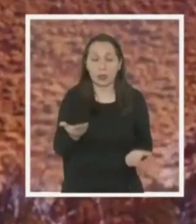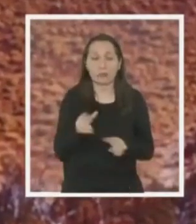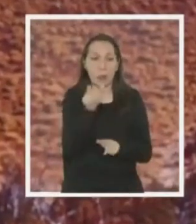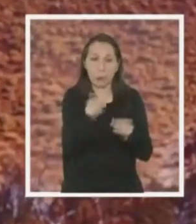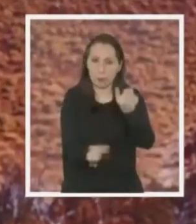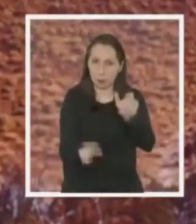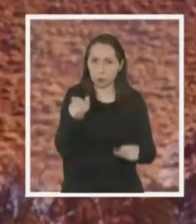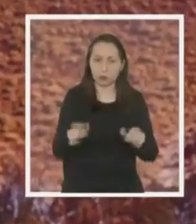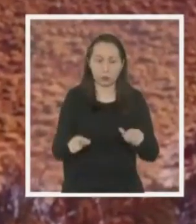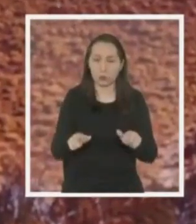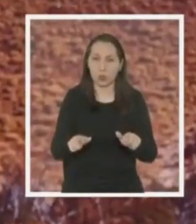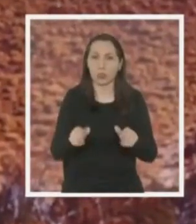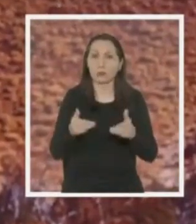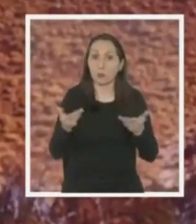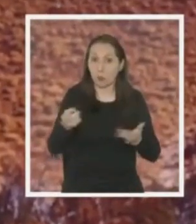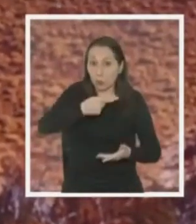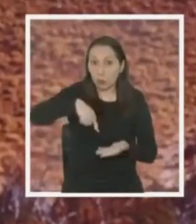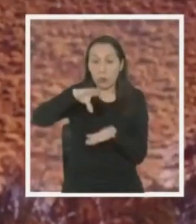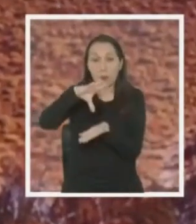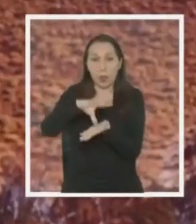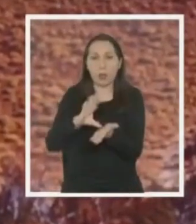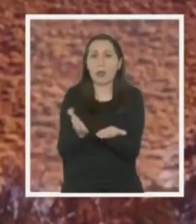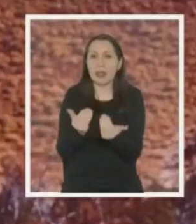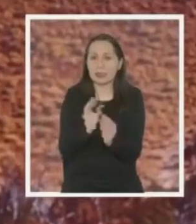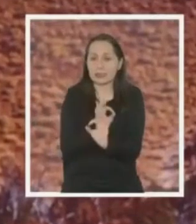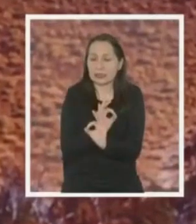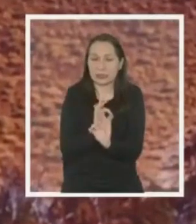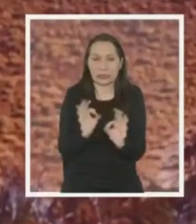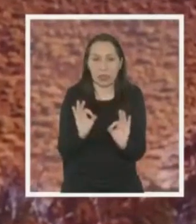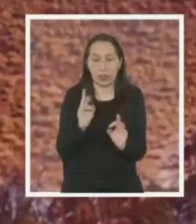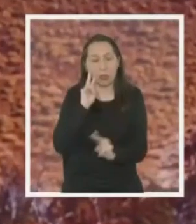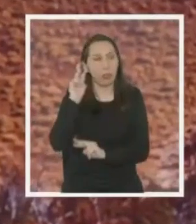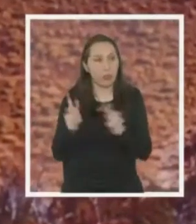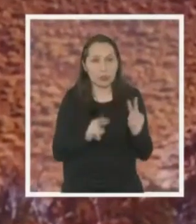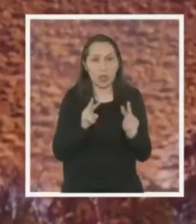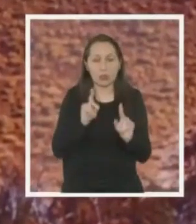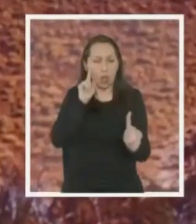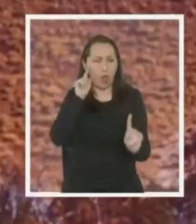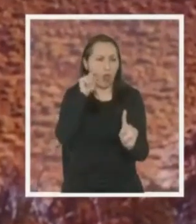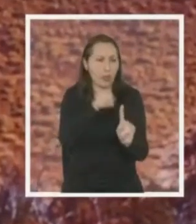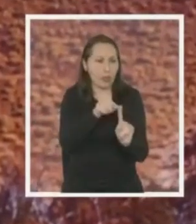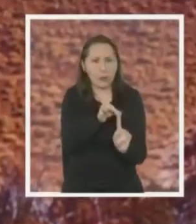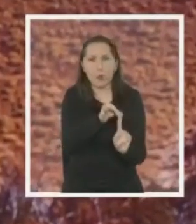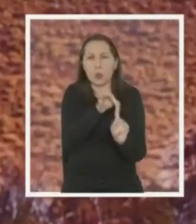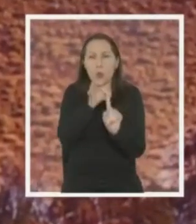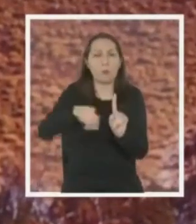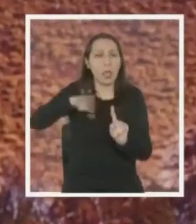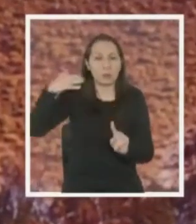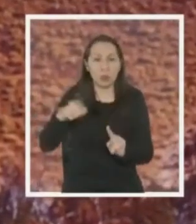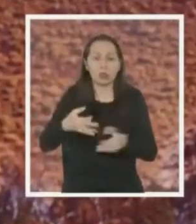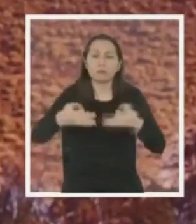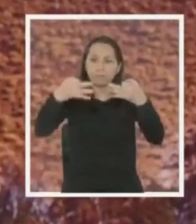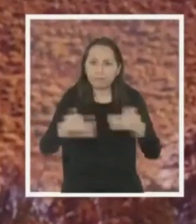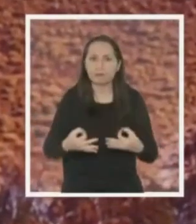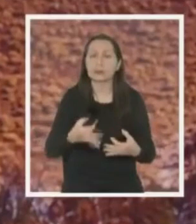las personas, y como país necesitamos que nada nos distraiga en el objetivo superior, que es garantizar